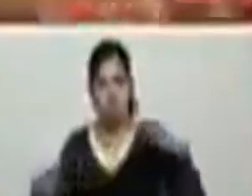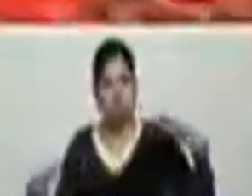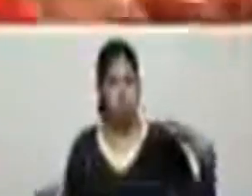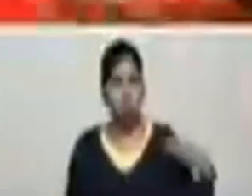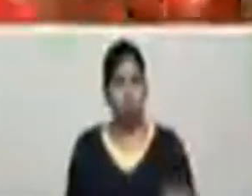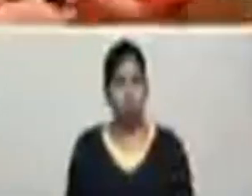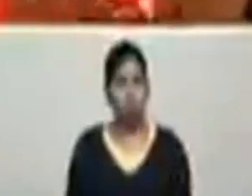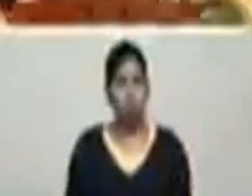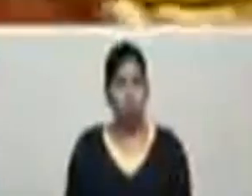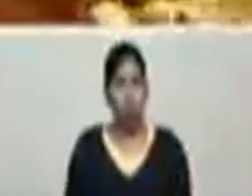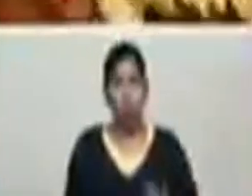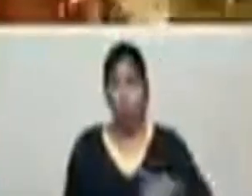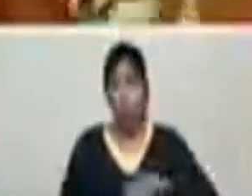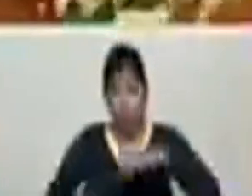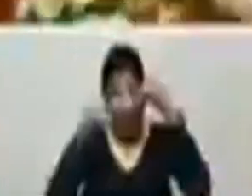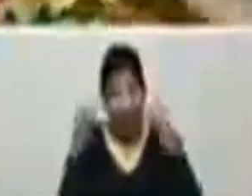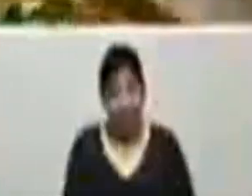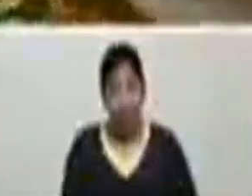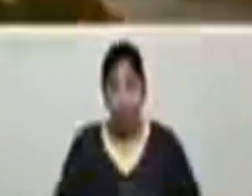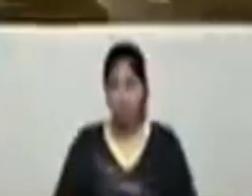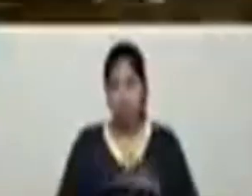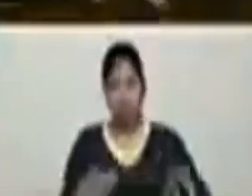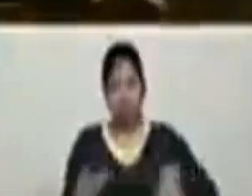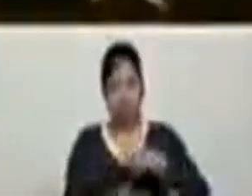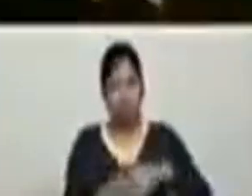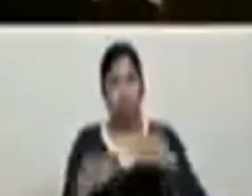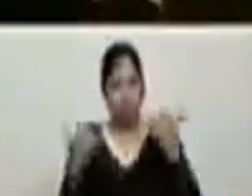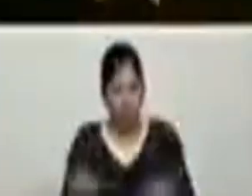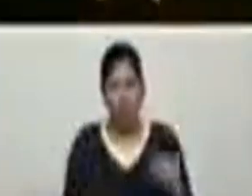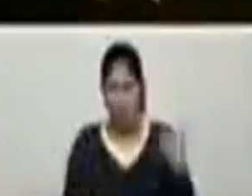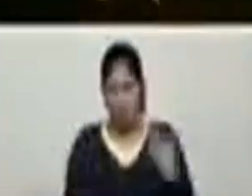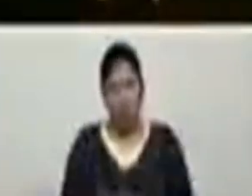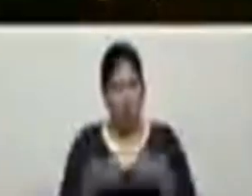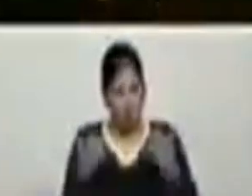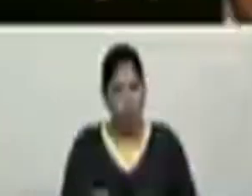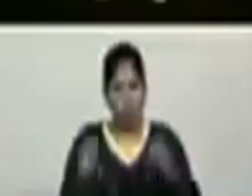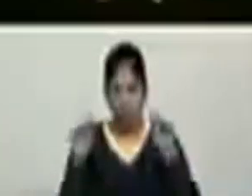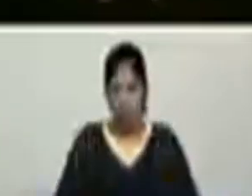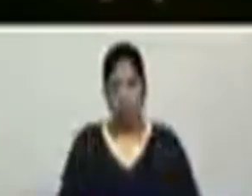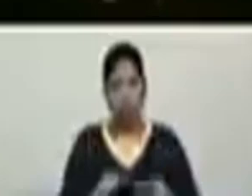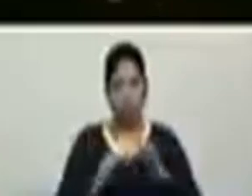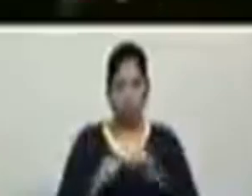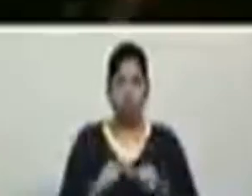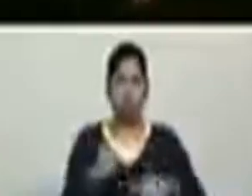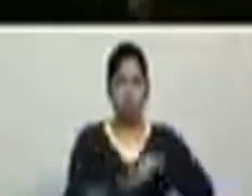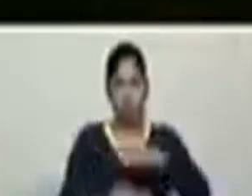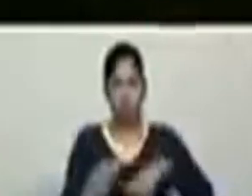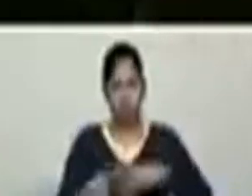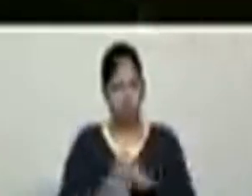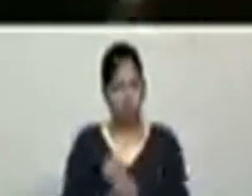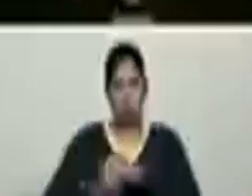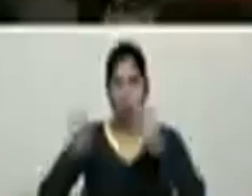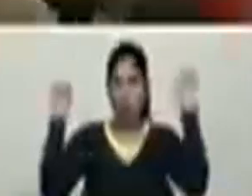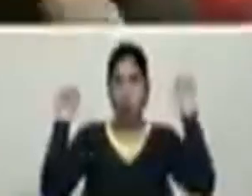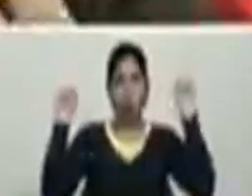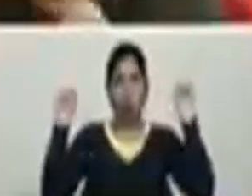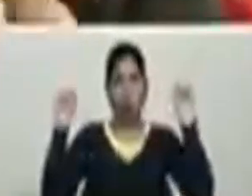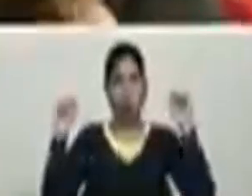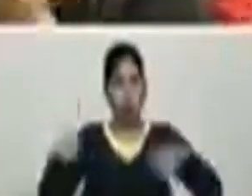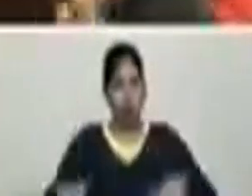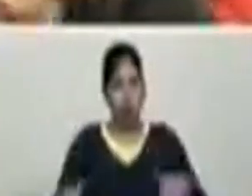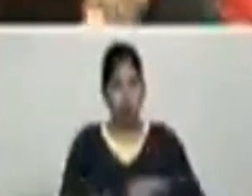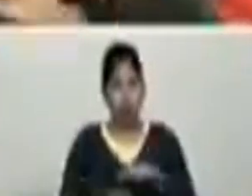total económica de salud en todo señores no se han recuperado para nada Nicolás Maduro está acabando con la economía de todo un país ese señor definitivamente